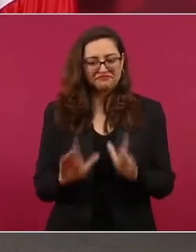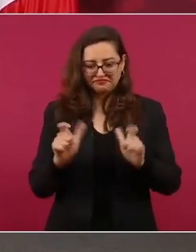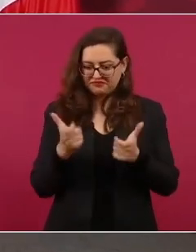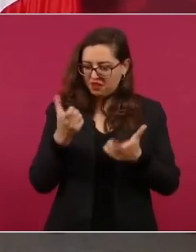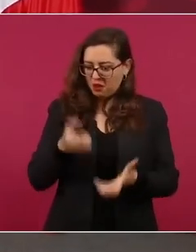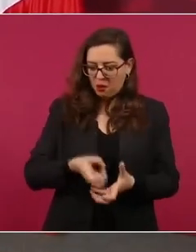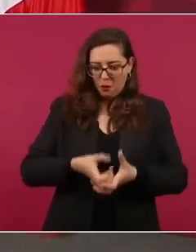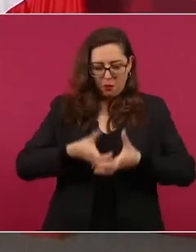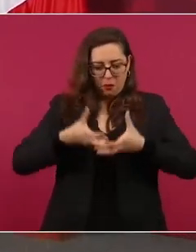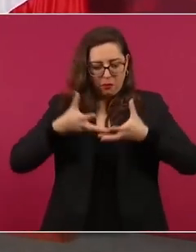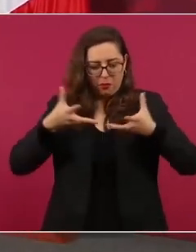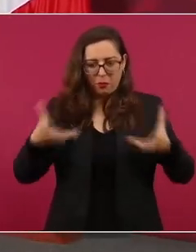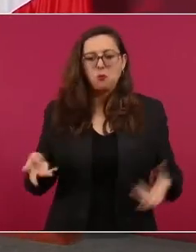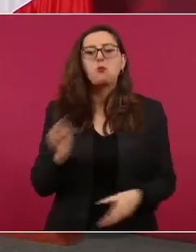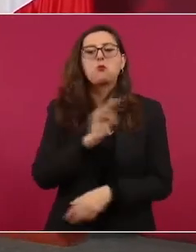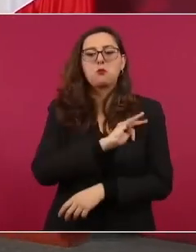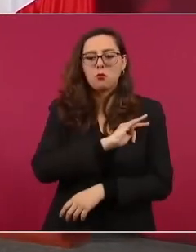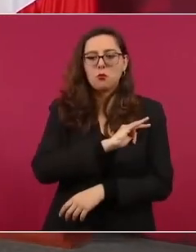y traen